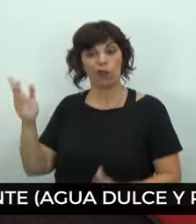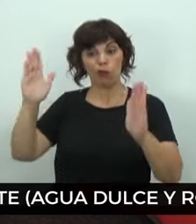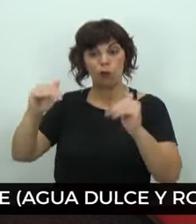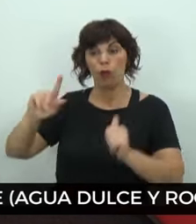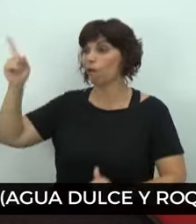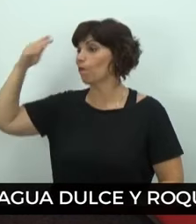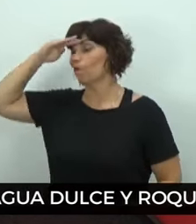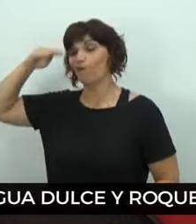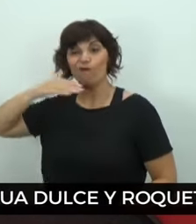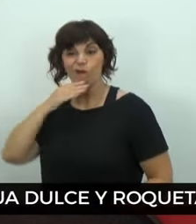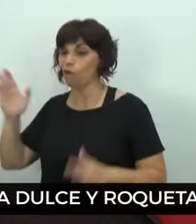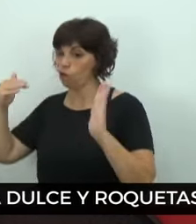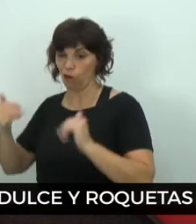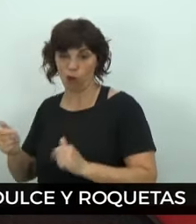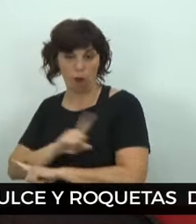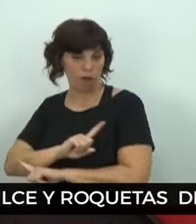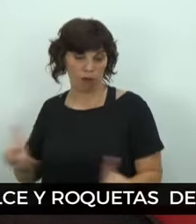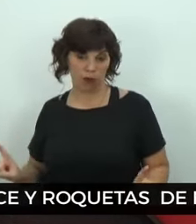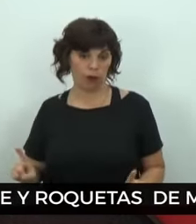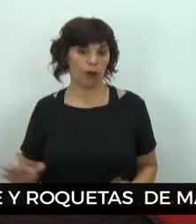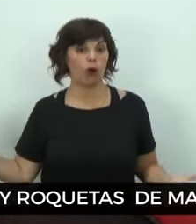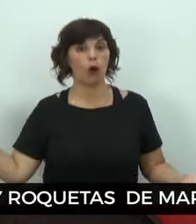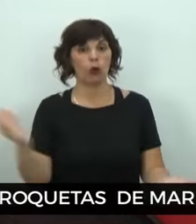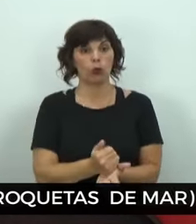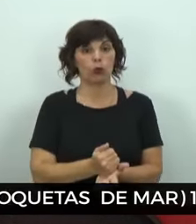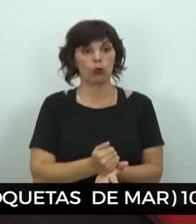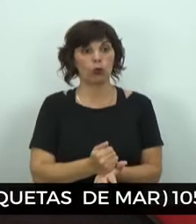Todo se concentra en la persona de Jesucristo.